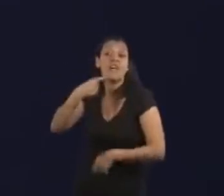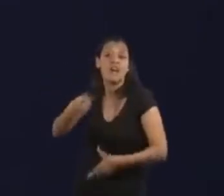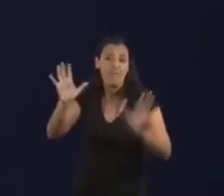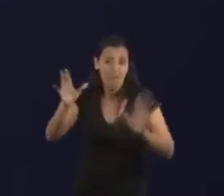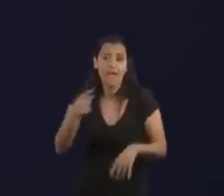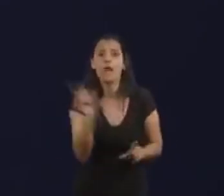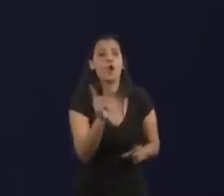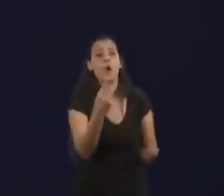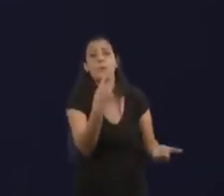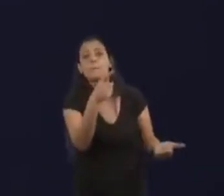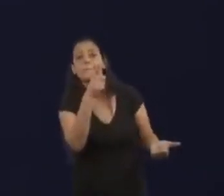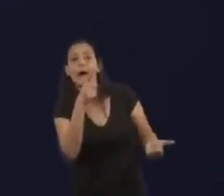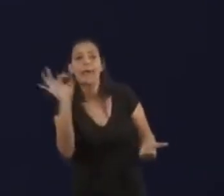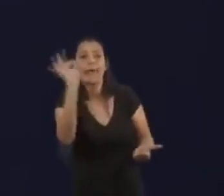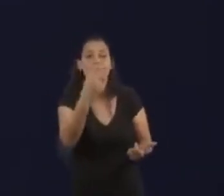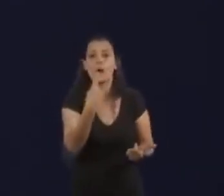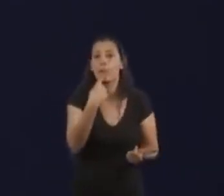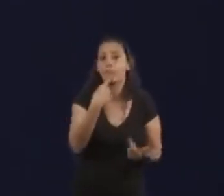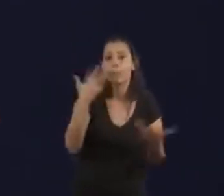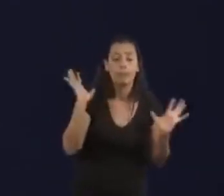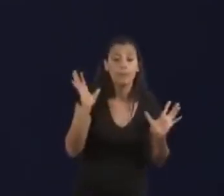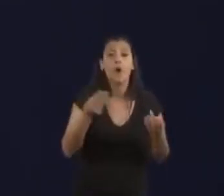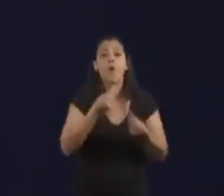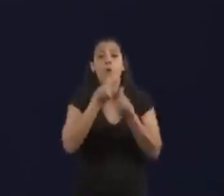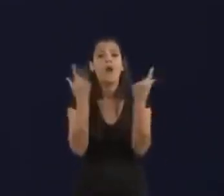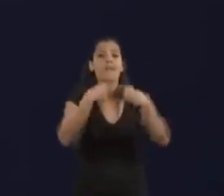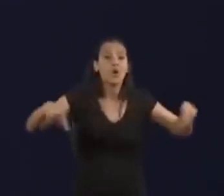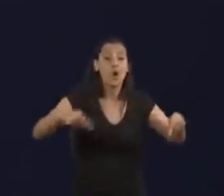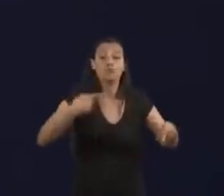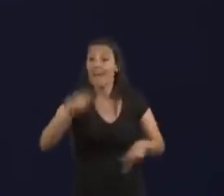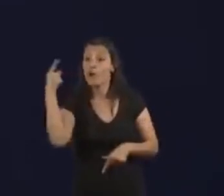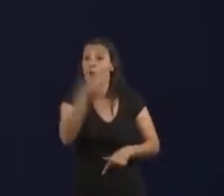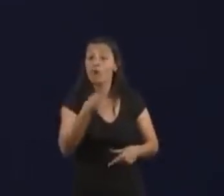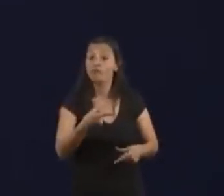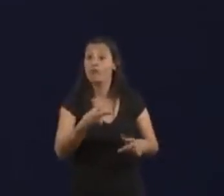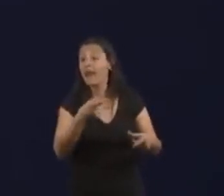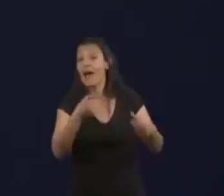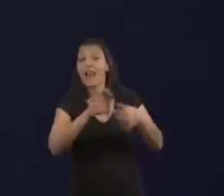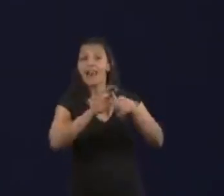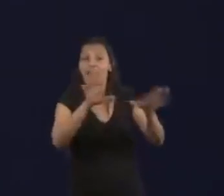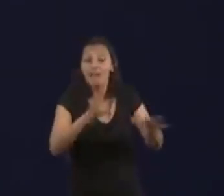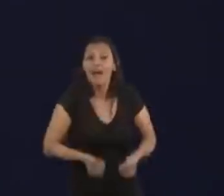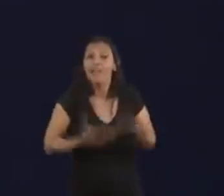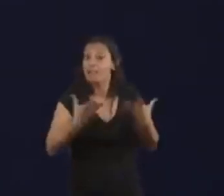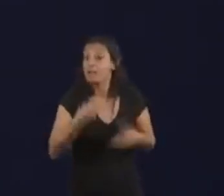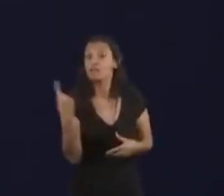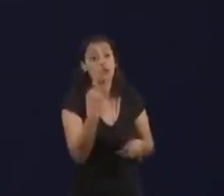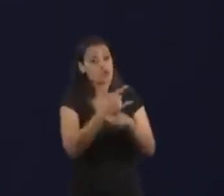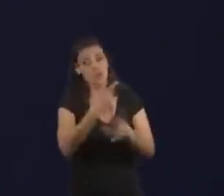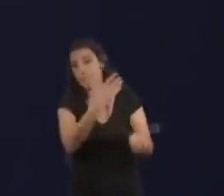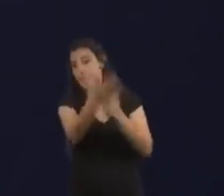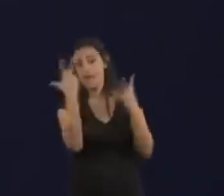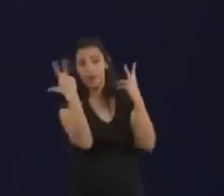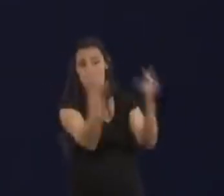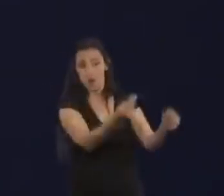cualquier manejo que vaya en contra de la libertad de prensa la libertad de expresión siempre lo vamos a repudiar y siempre vamos a estar en